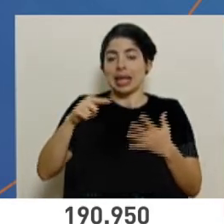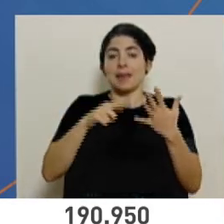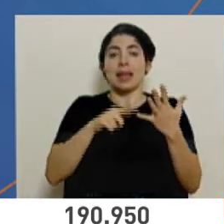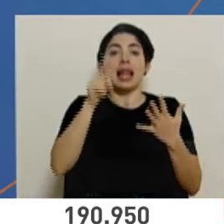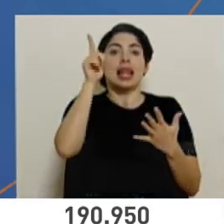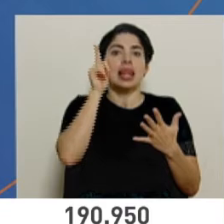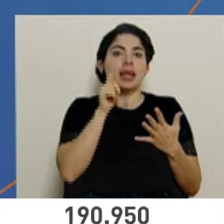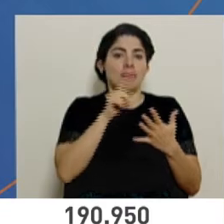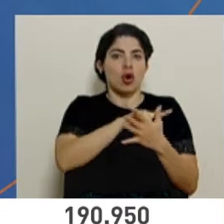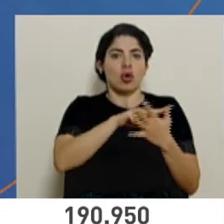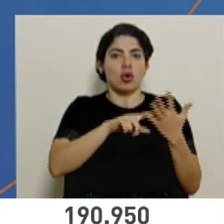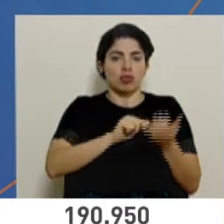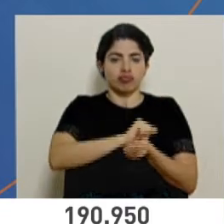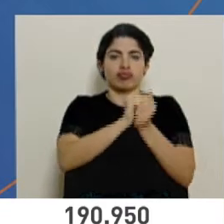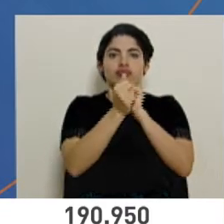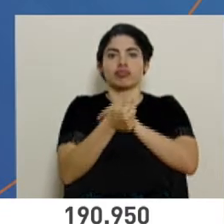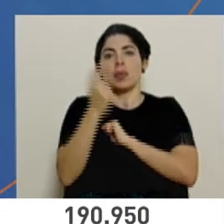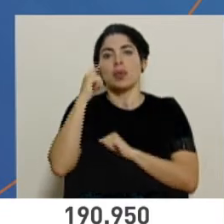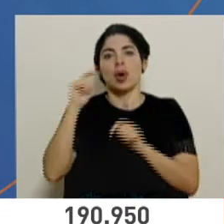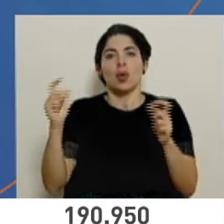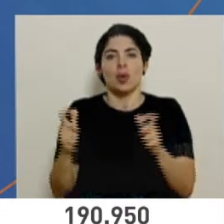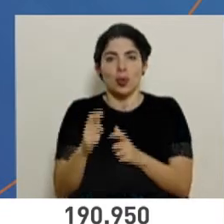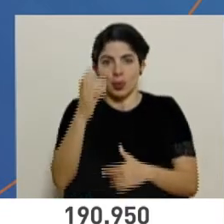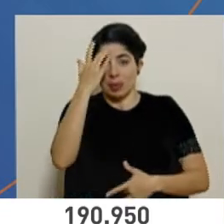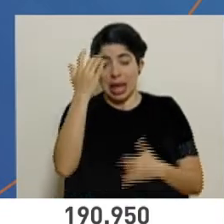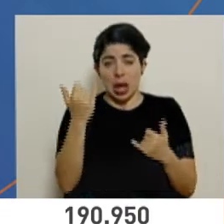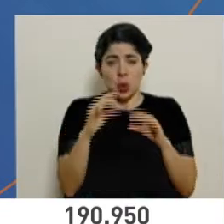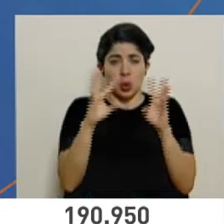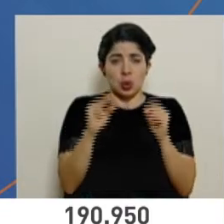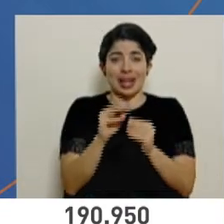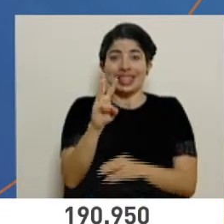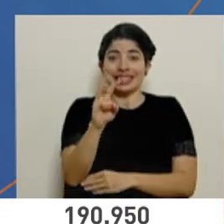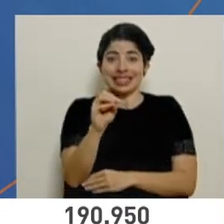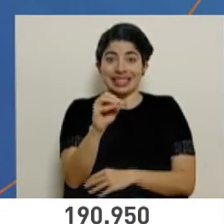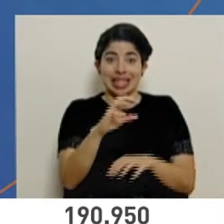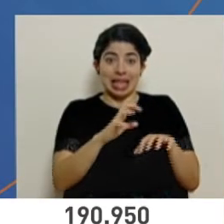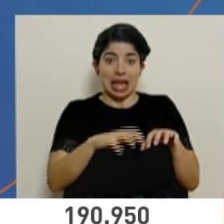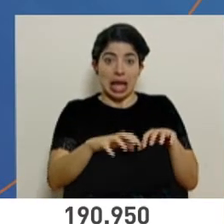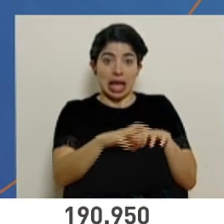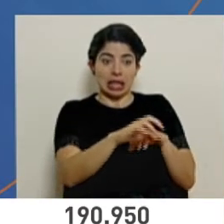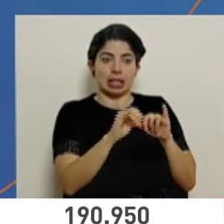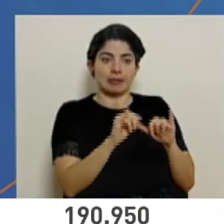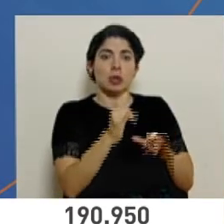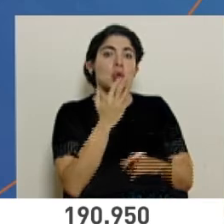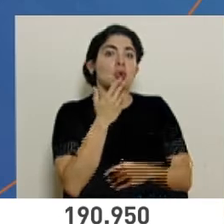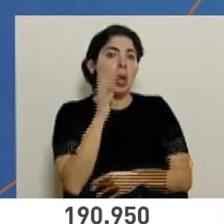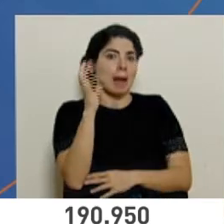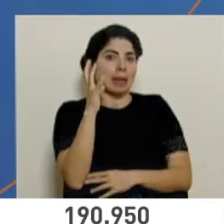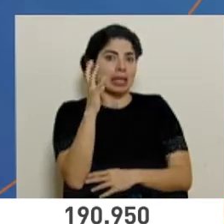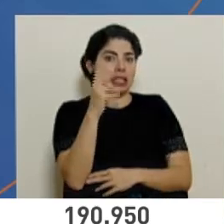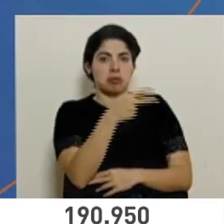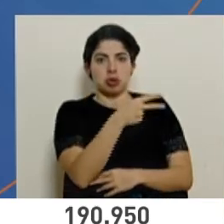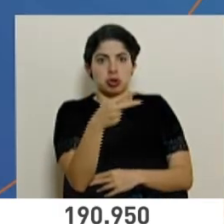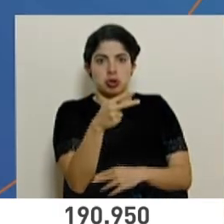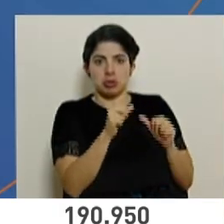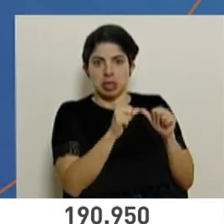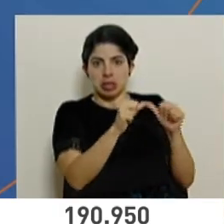que bajan la condición de alerta. Tendríamos en total 60 cantones que permanecen en alerta amarilla por las próximas 2